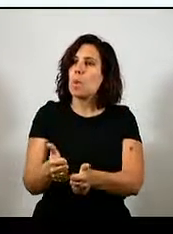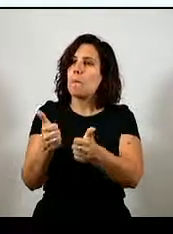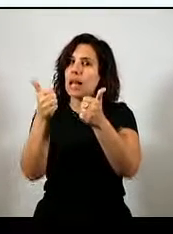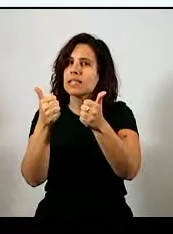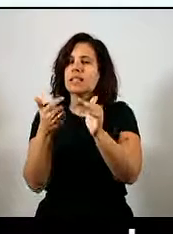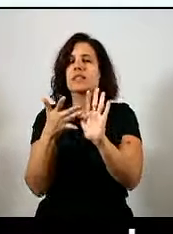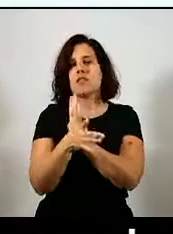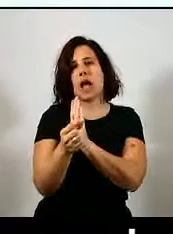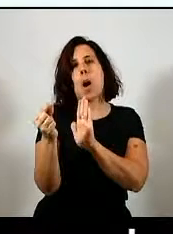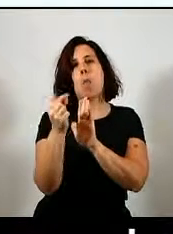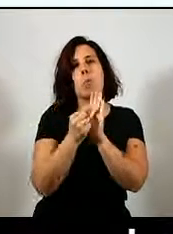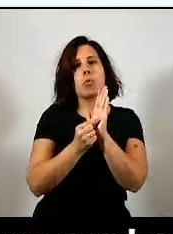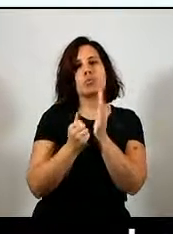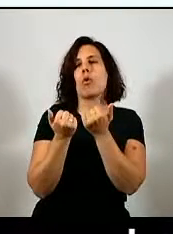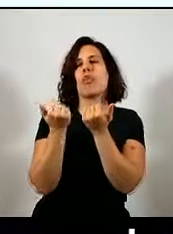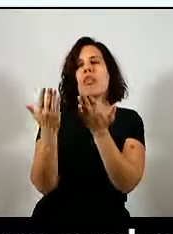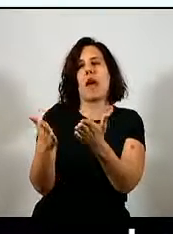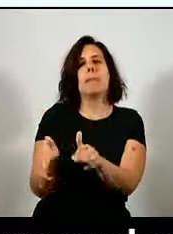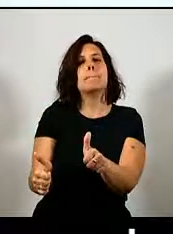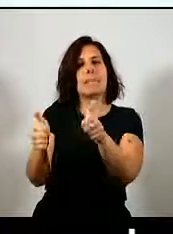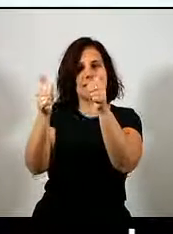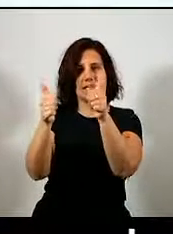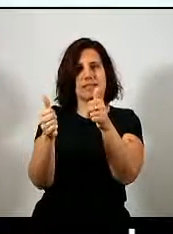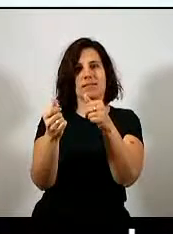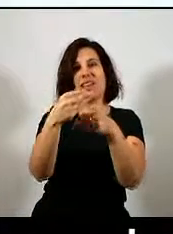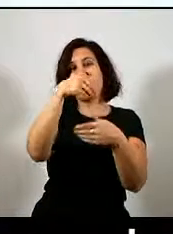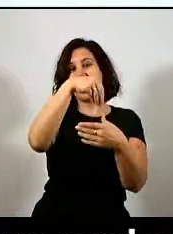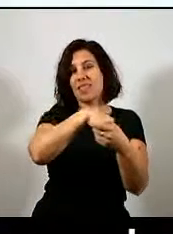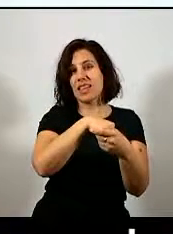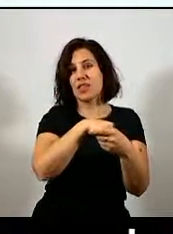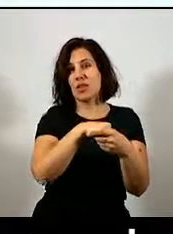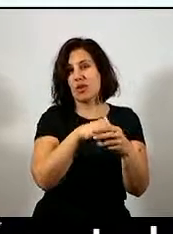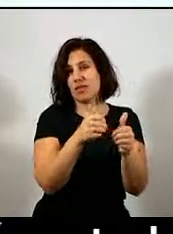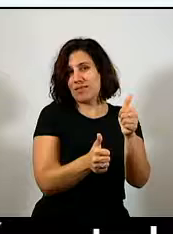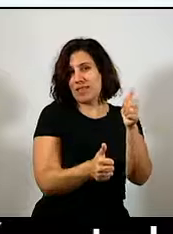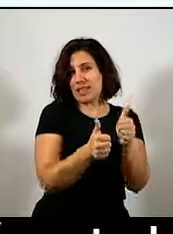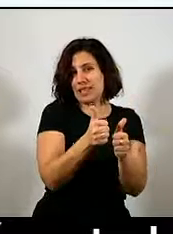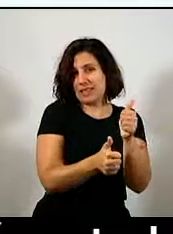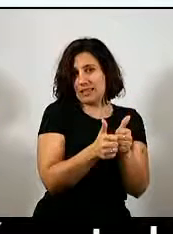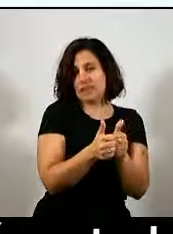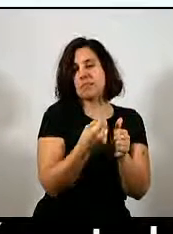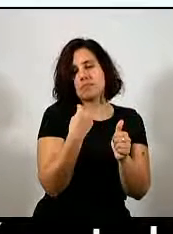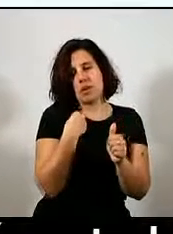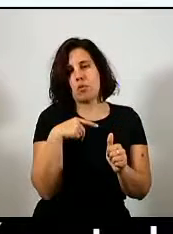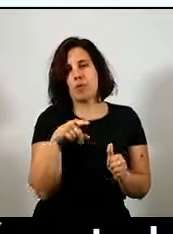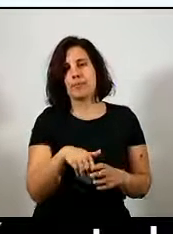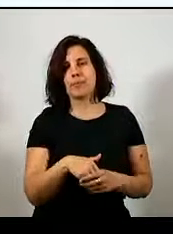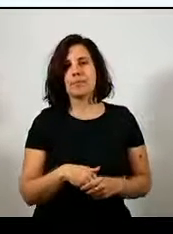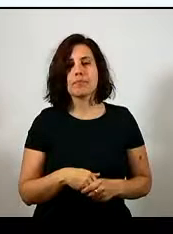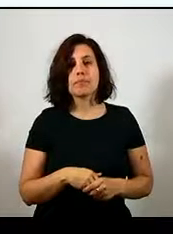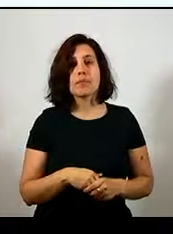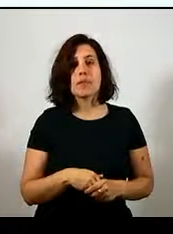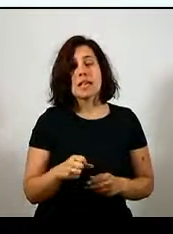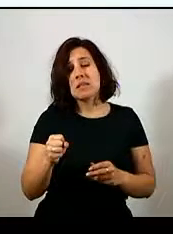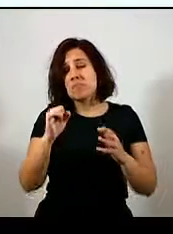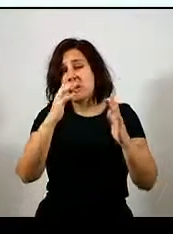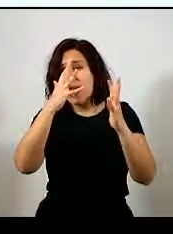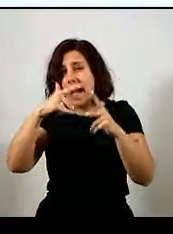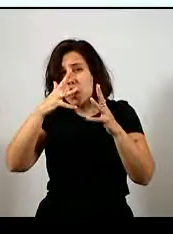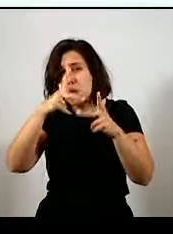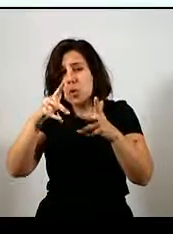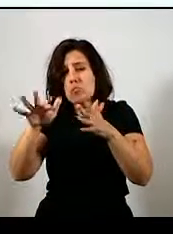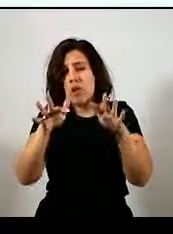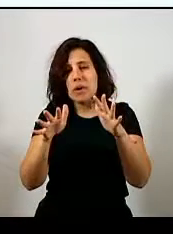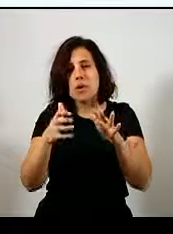puntuación, tal y como se regula en los procedimientos de concurrencia competitiva. Estimamos que habrá